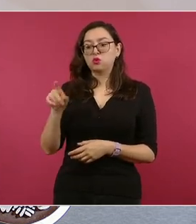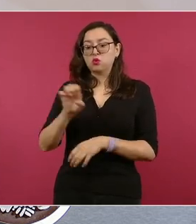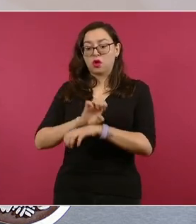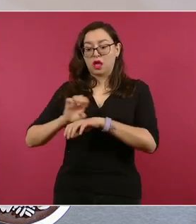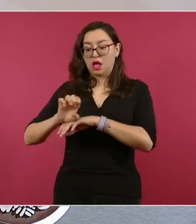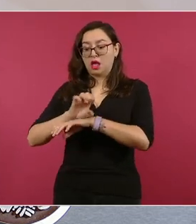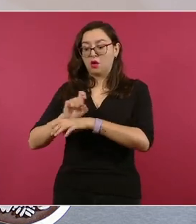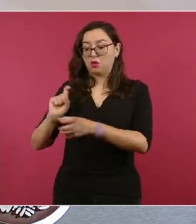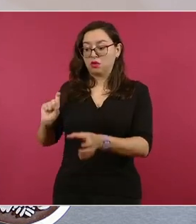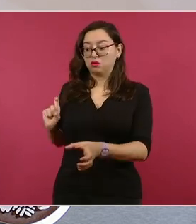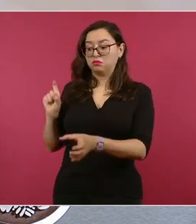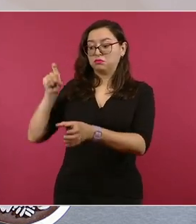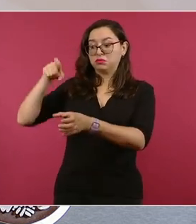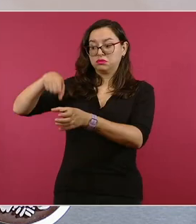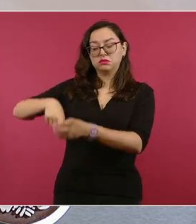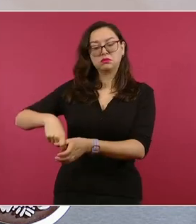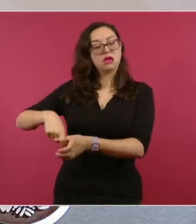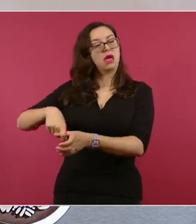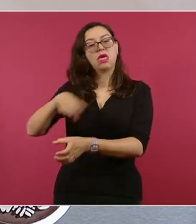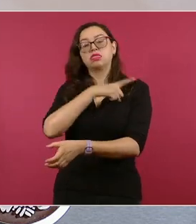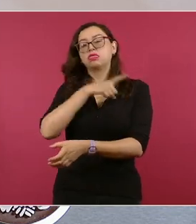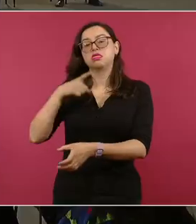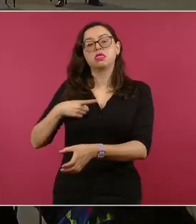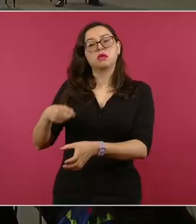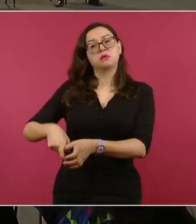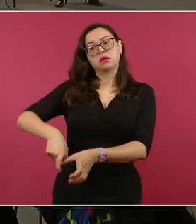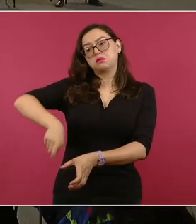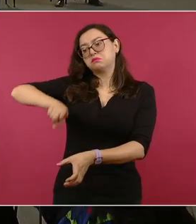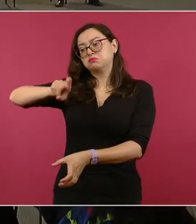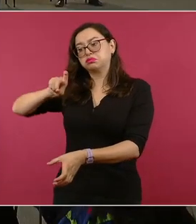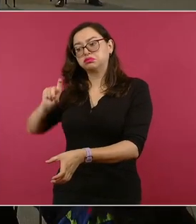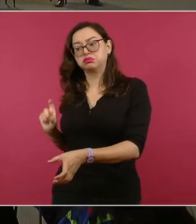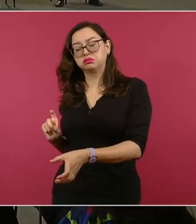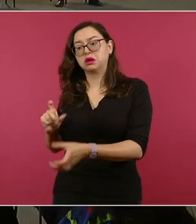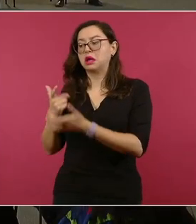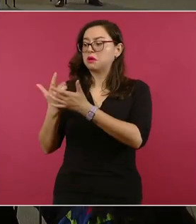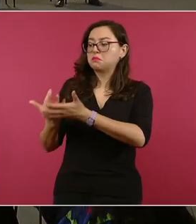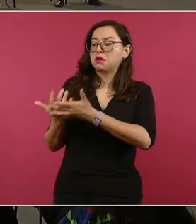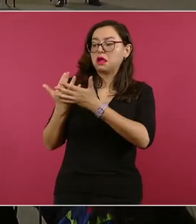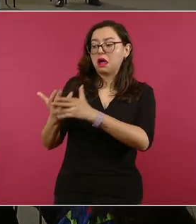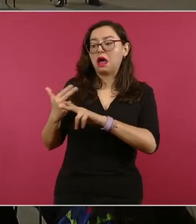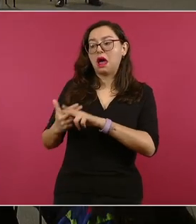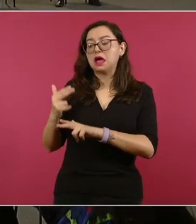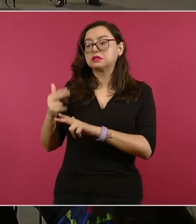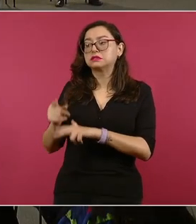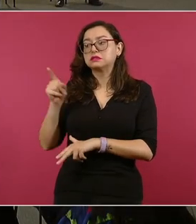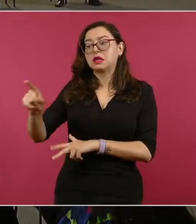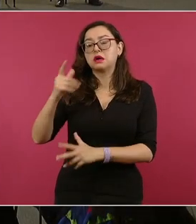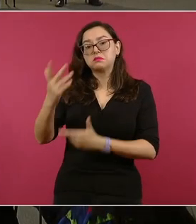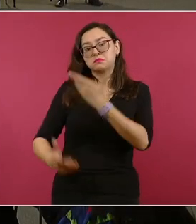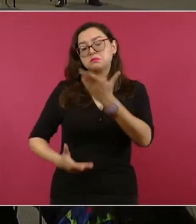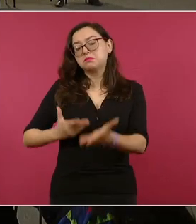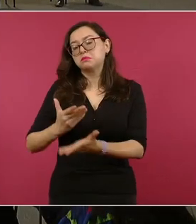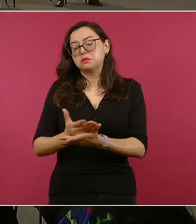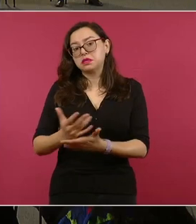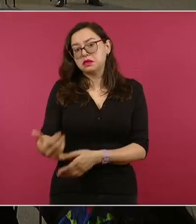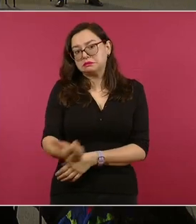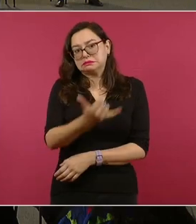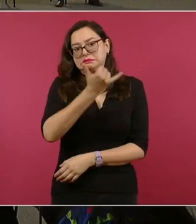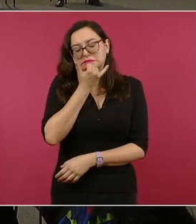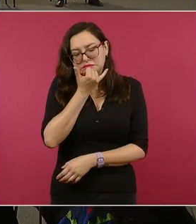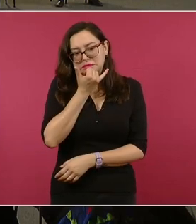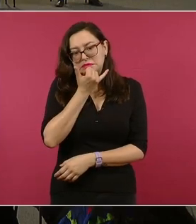una disculpa pública reconociendo las violaciones a los principios y normas fundamentales del derecho